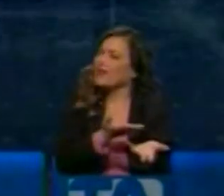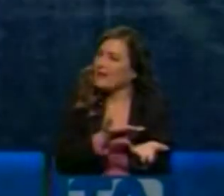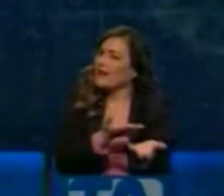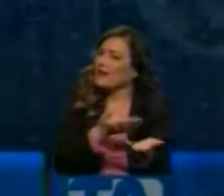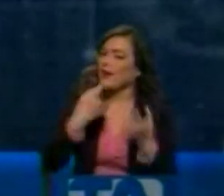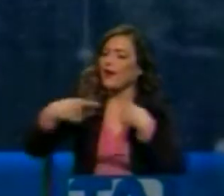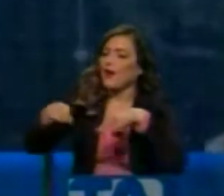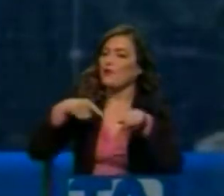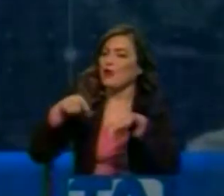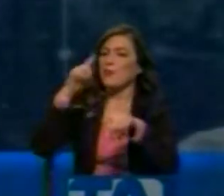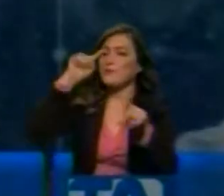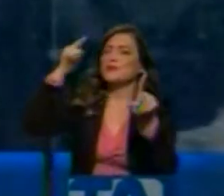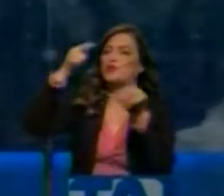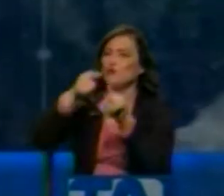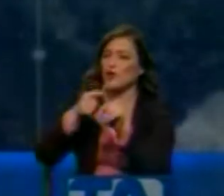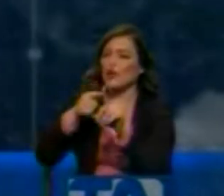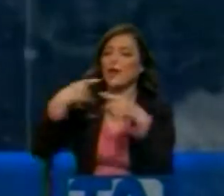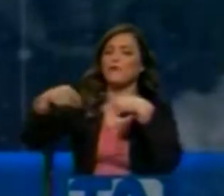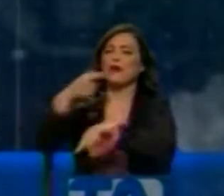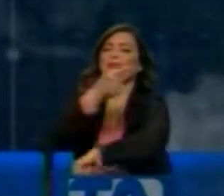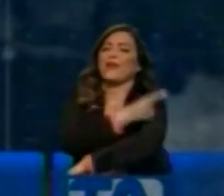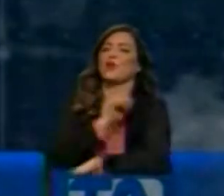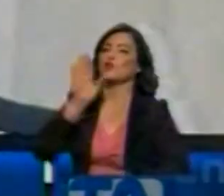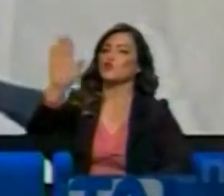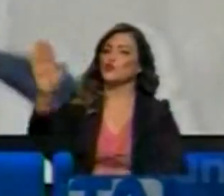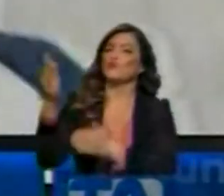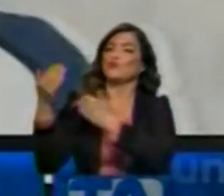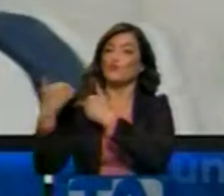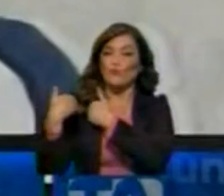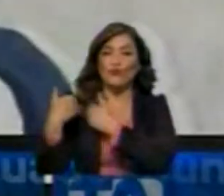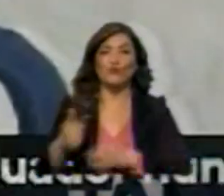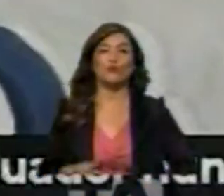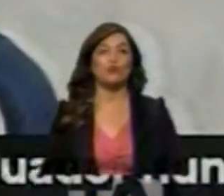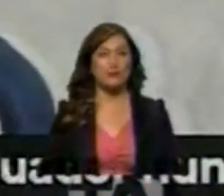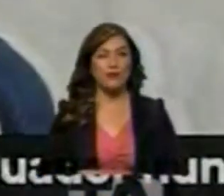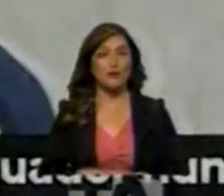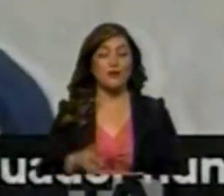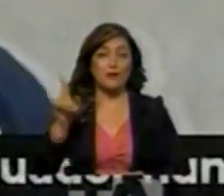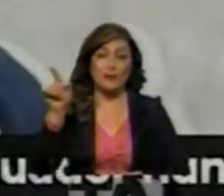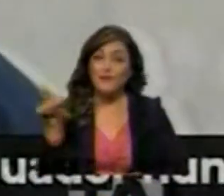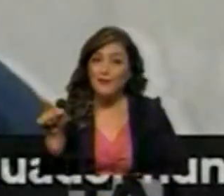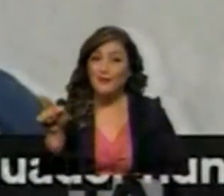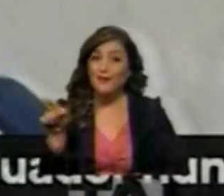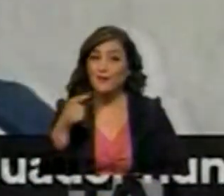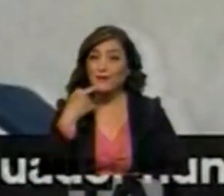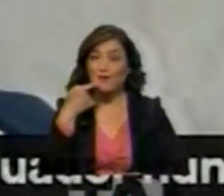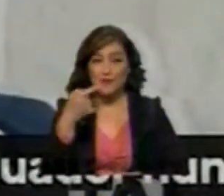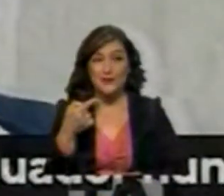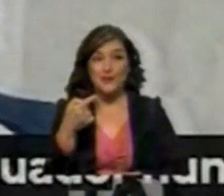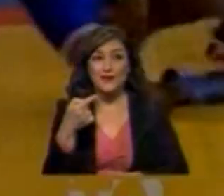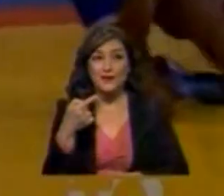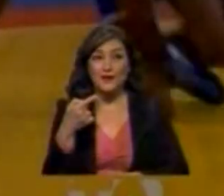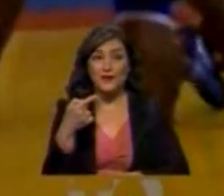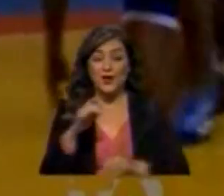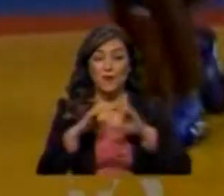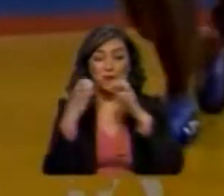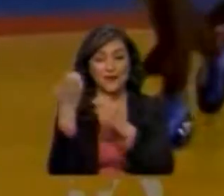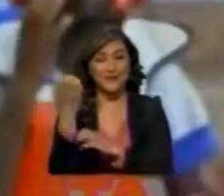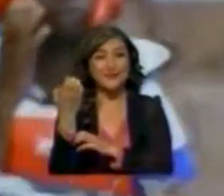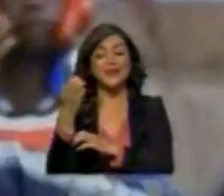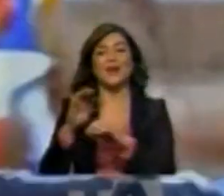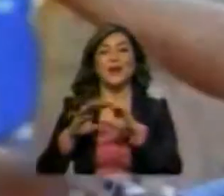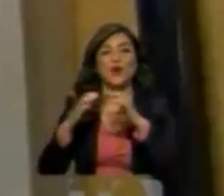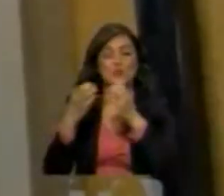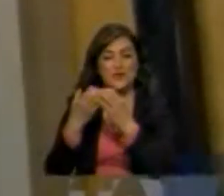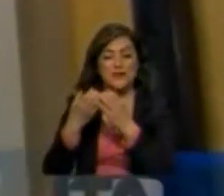jefe de delegación. Esa es su responsabilidad. Pero lo cierto es que lo dicho por Carapaz, que intenta desmentir el COE, vino acompañado de